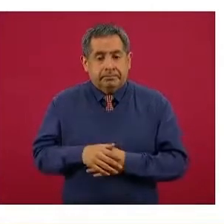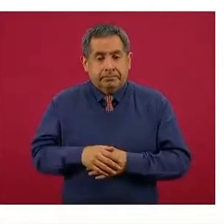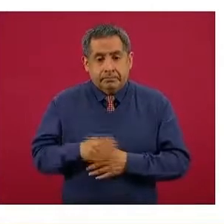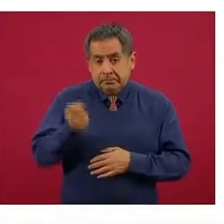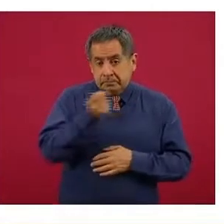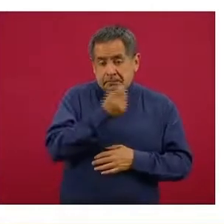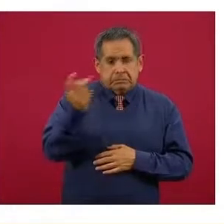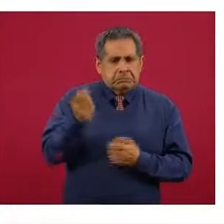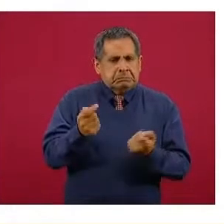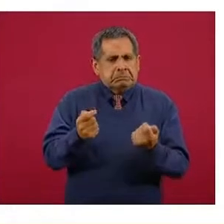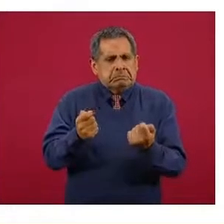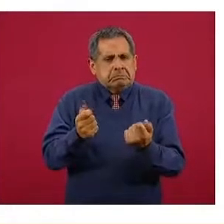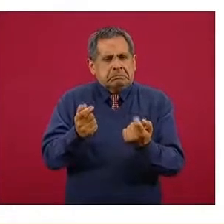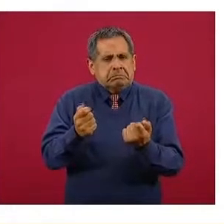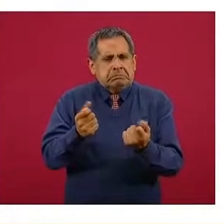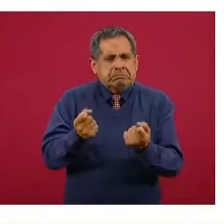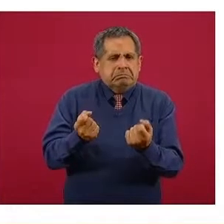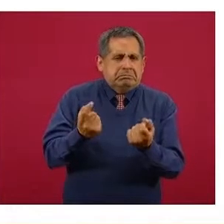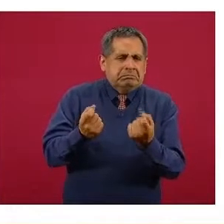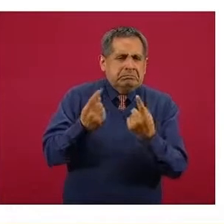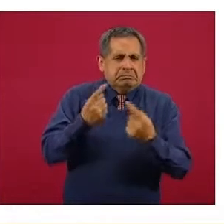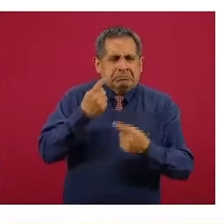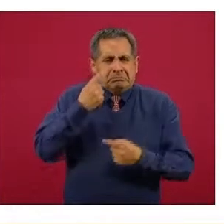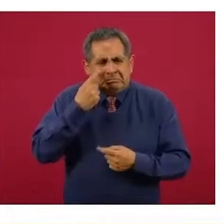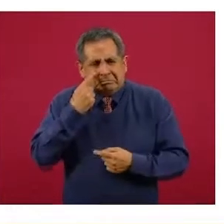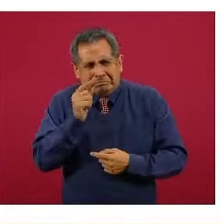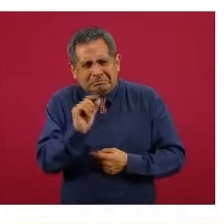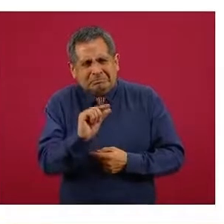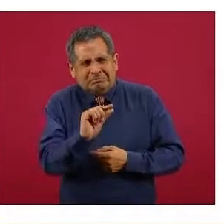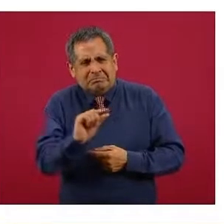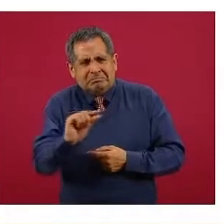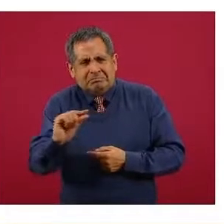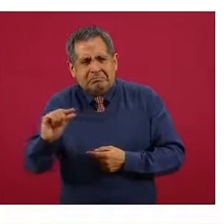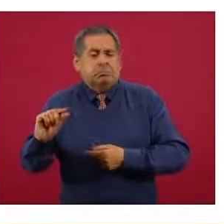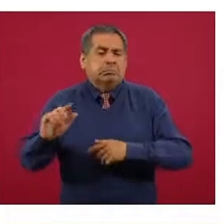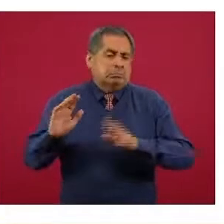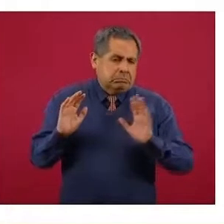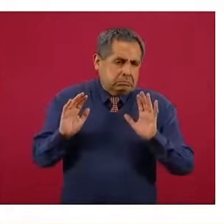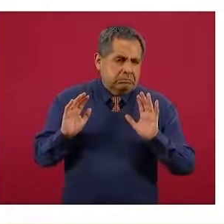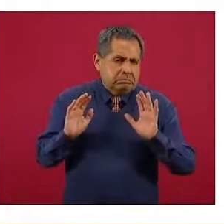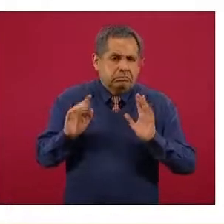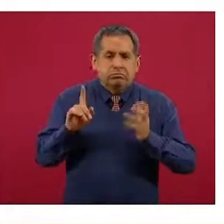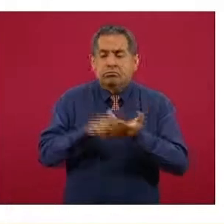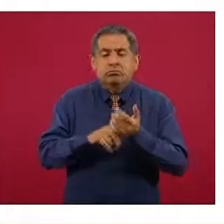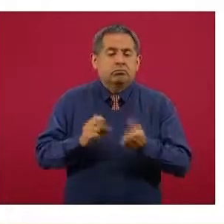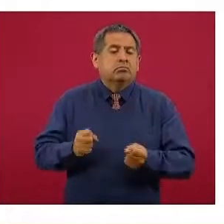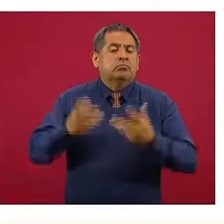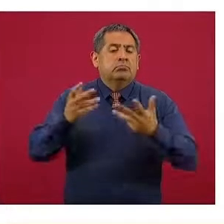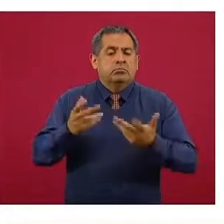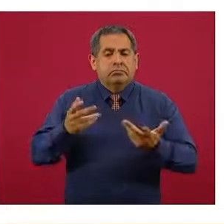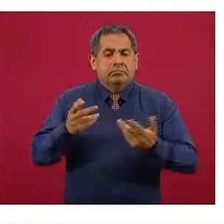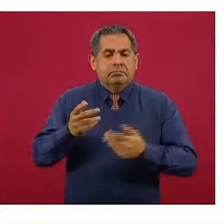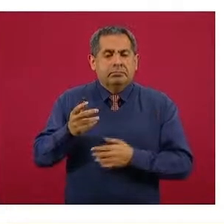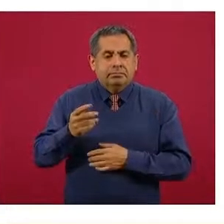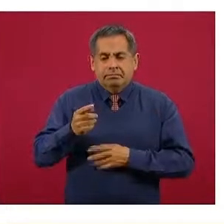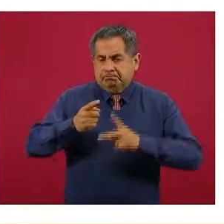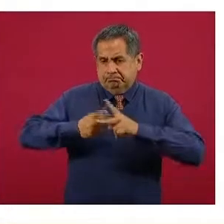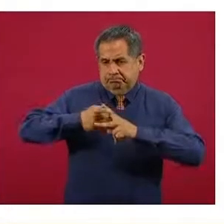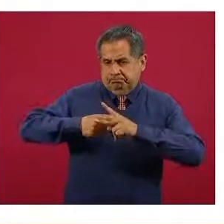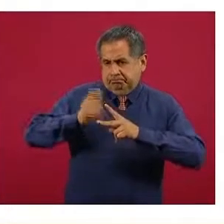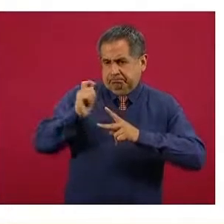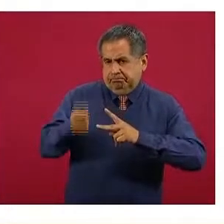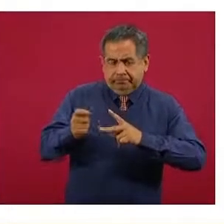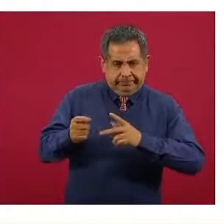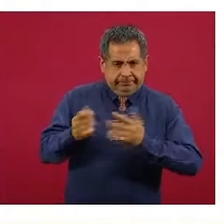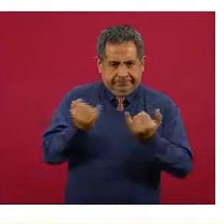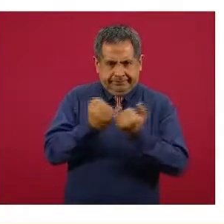muy poquitos casos, no se alcanza a ver excepto con un microscopio, pero la escala es la misma para